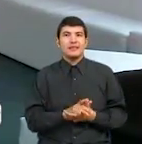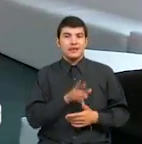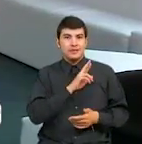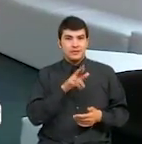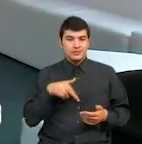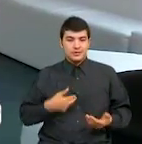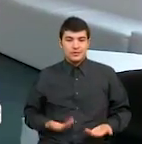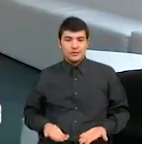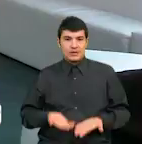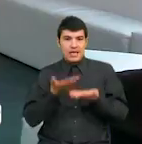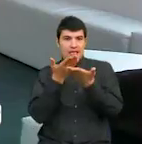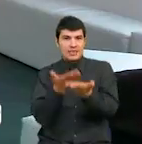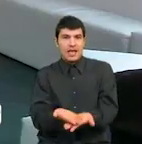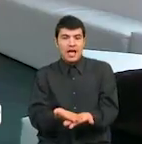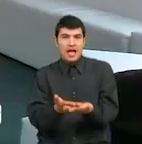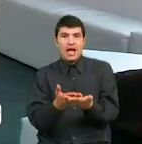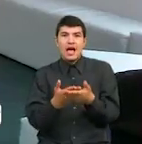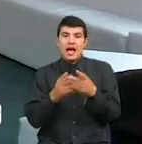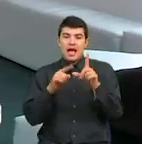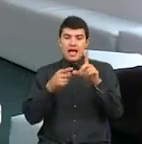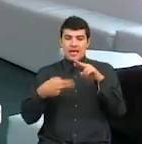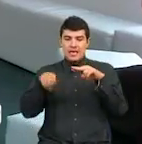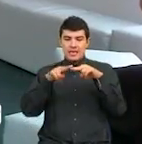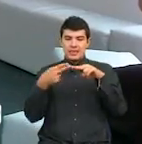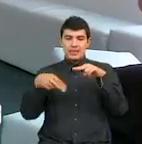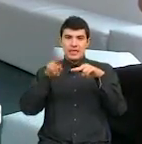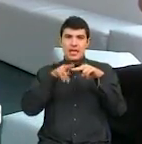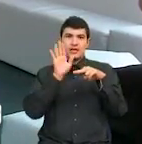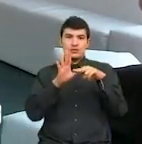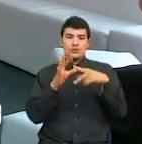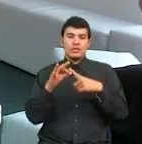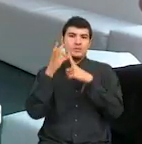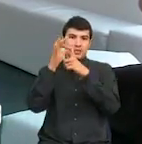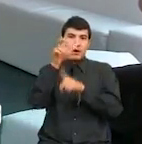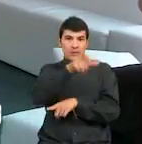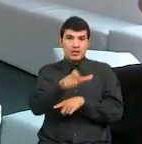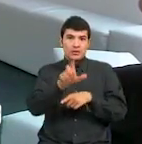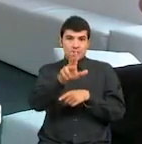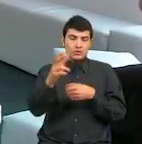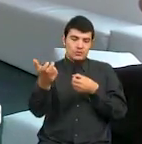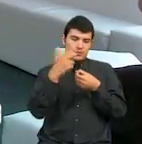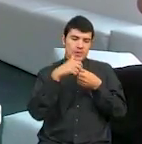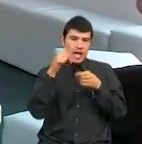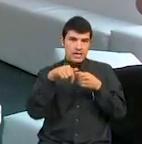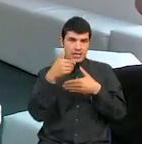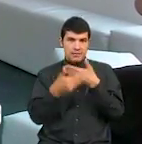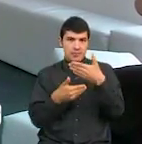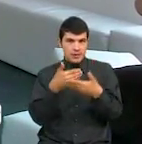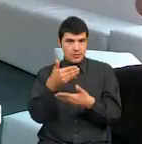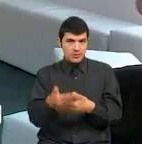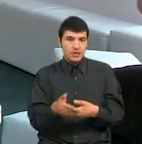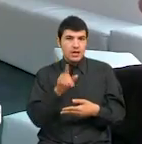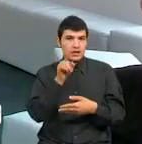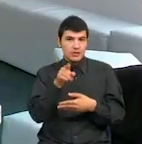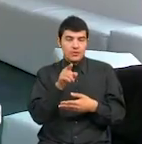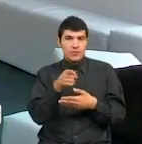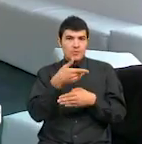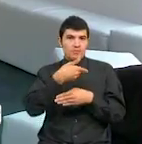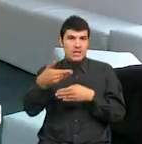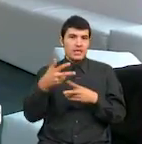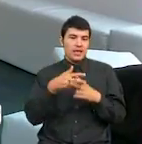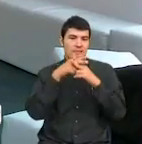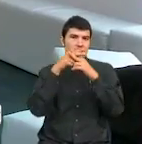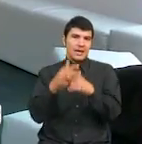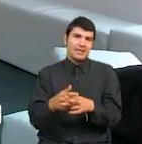ofreciendo también tasas especiales para las personas que se inscriban en este proceso y que radiquen sus solicitudes